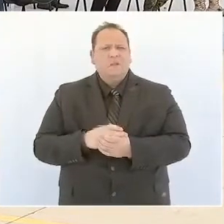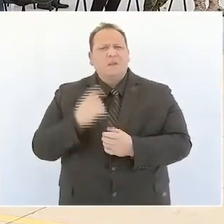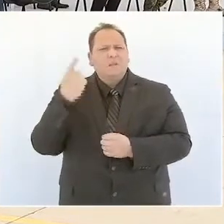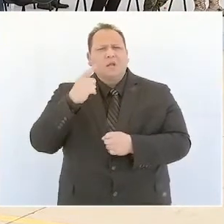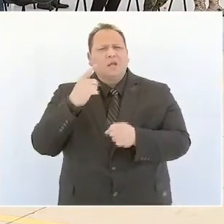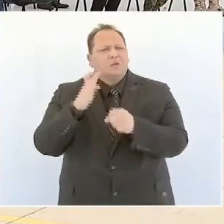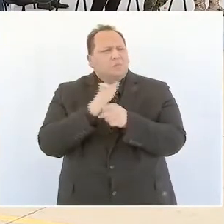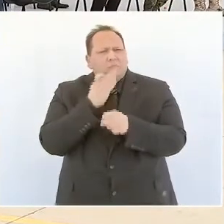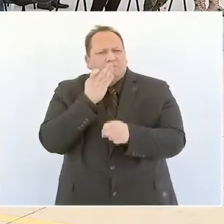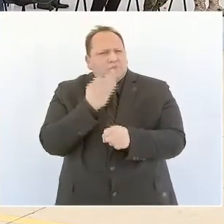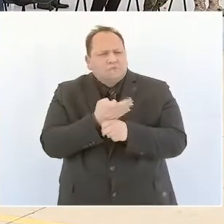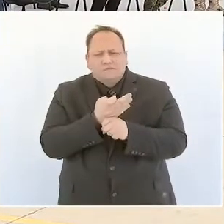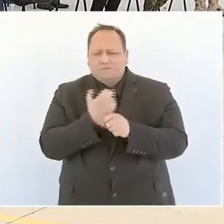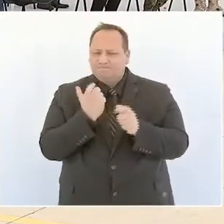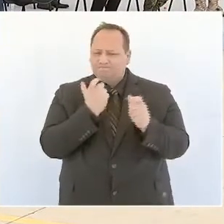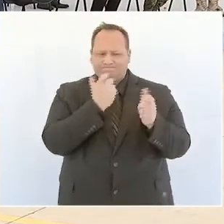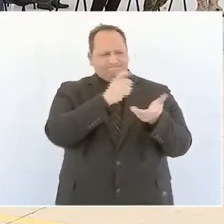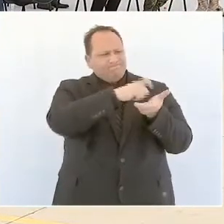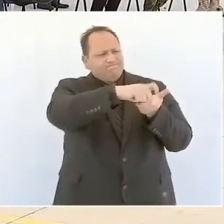alcanza para